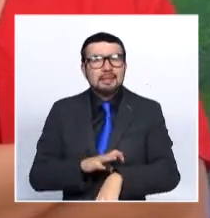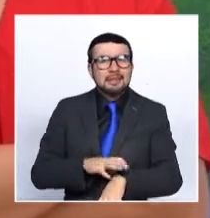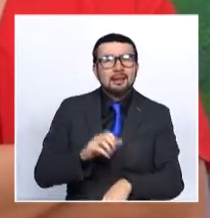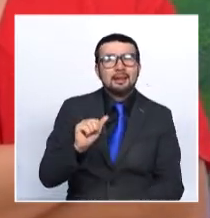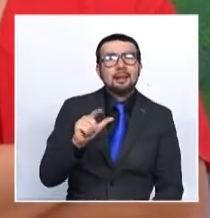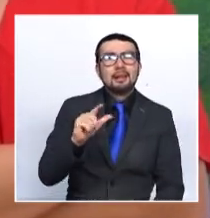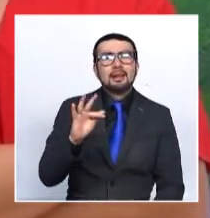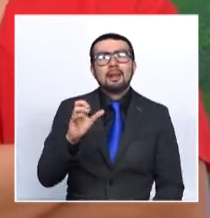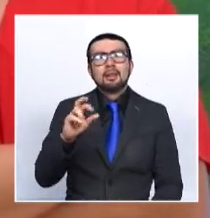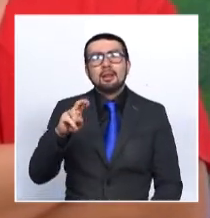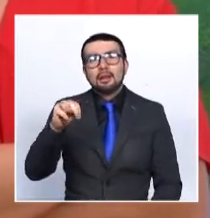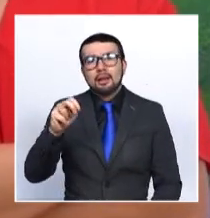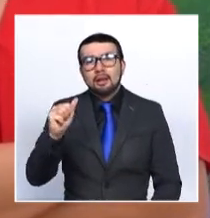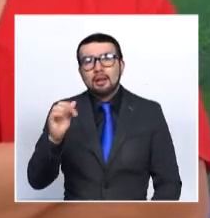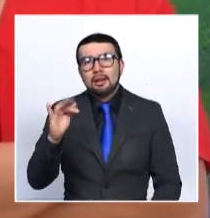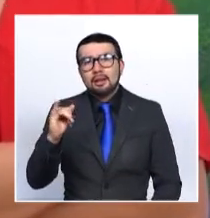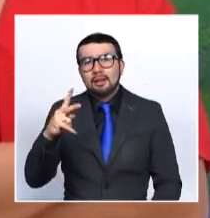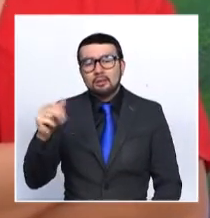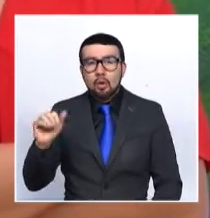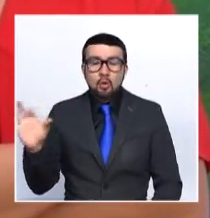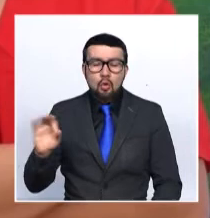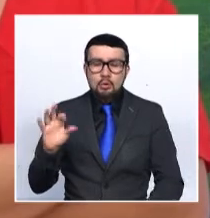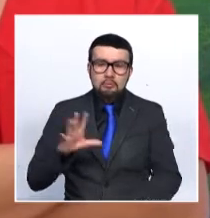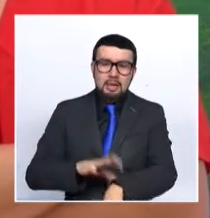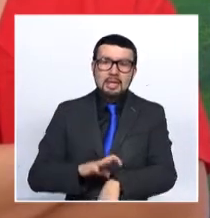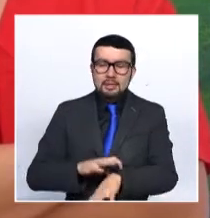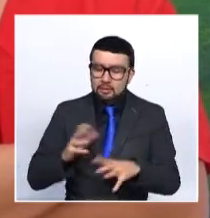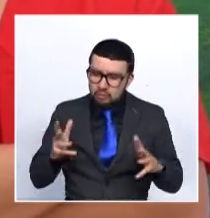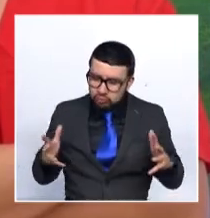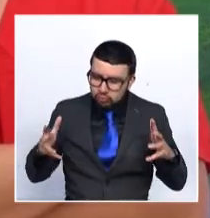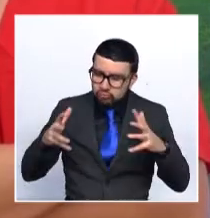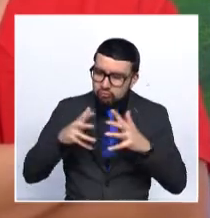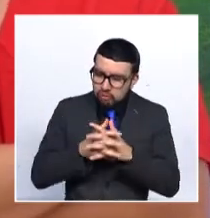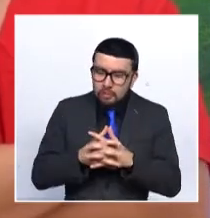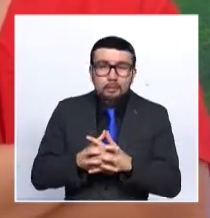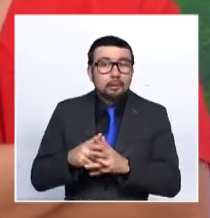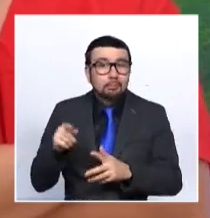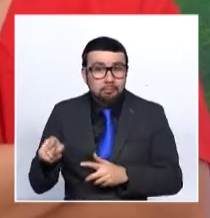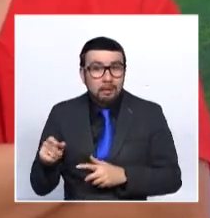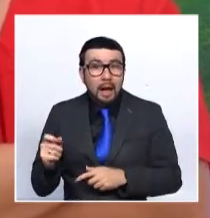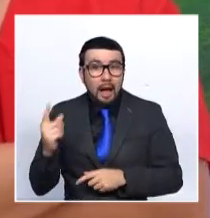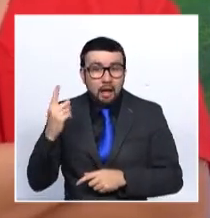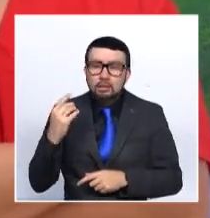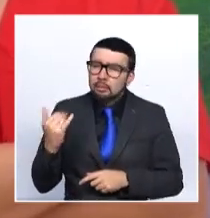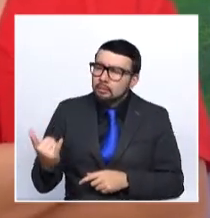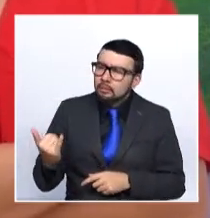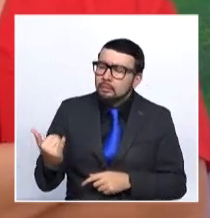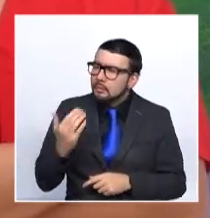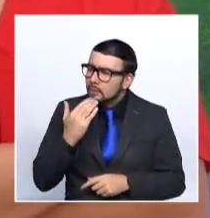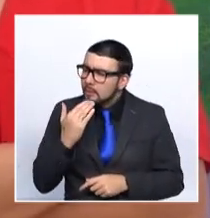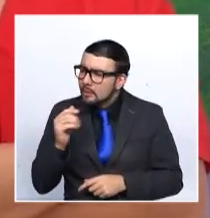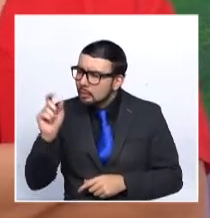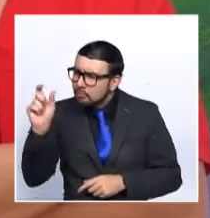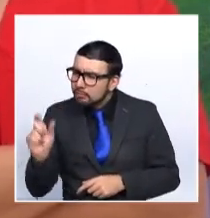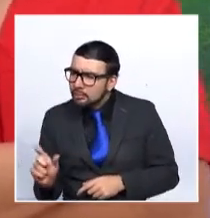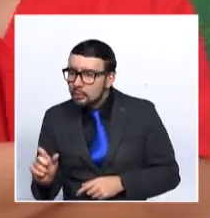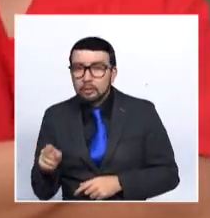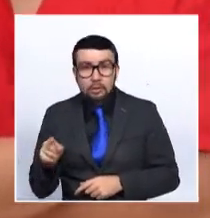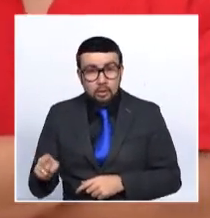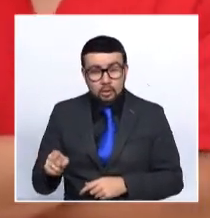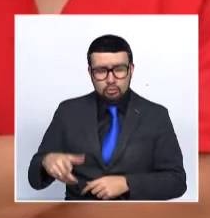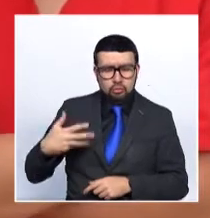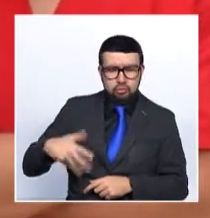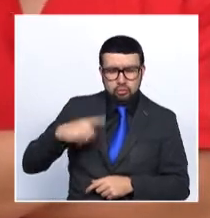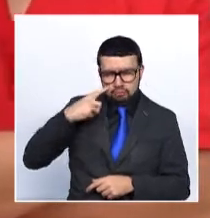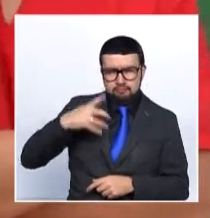o complementaria o medicina integrativa. Eso es una cosa que una persona con mucho talento